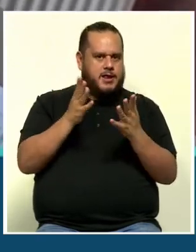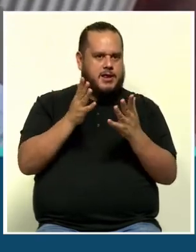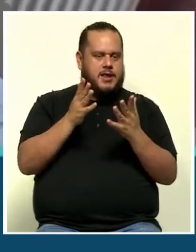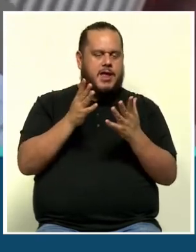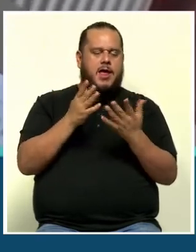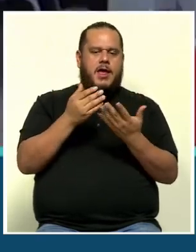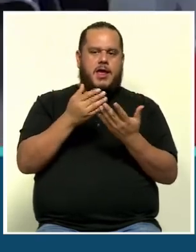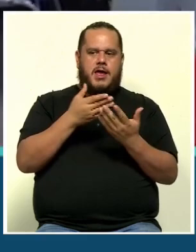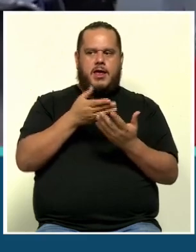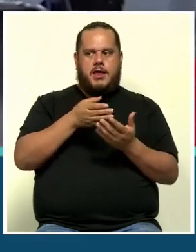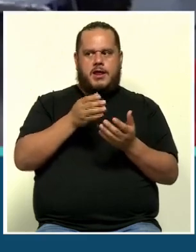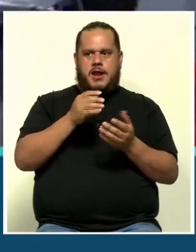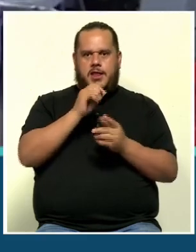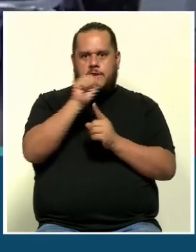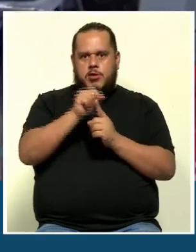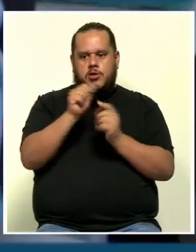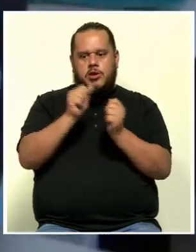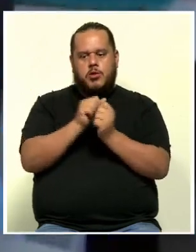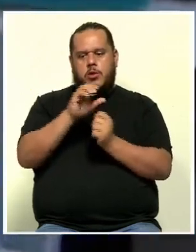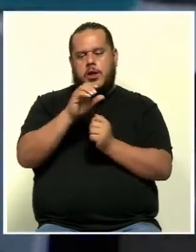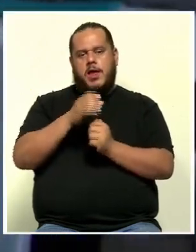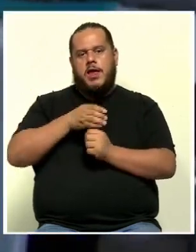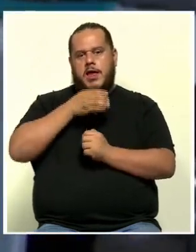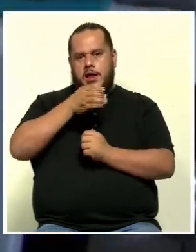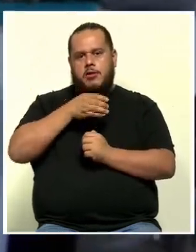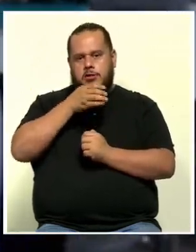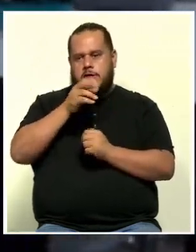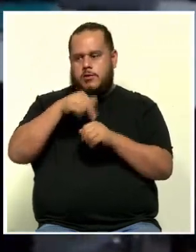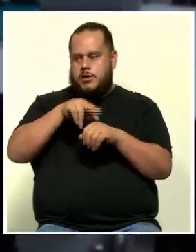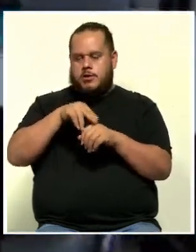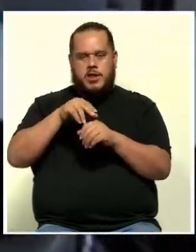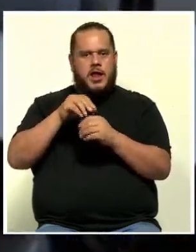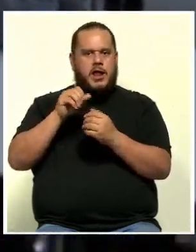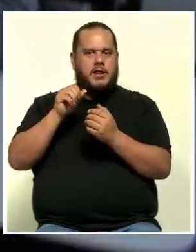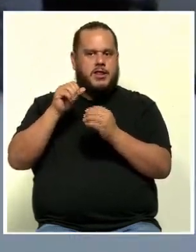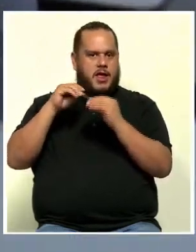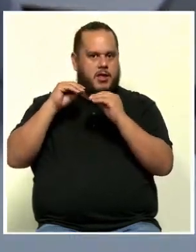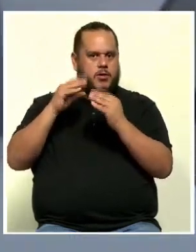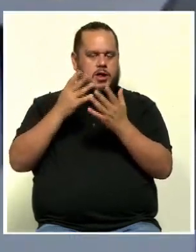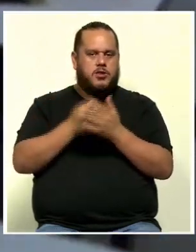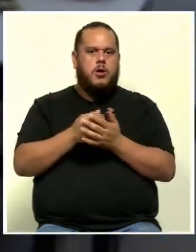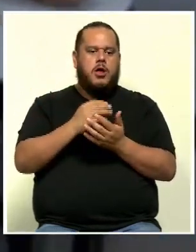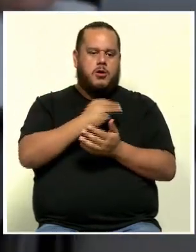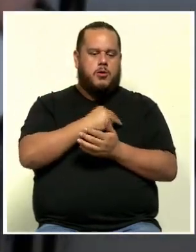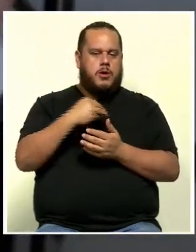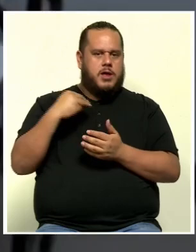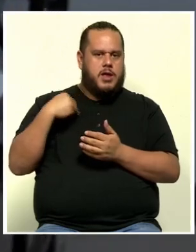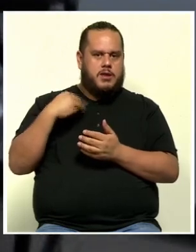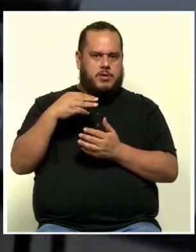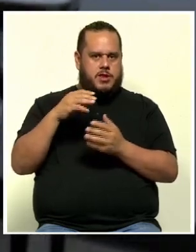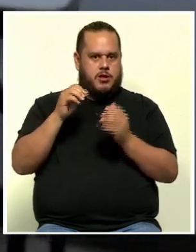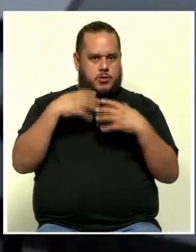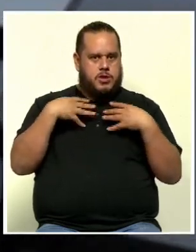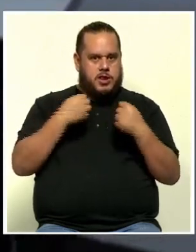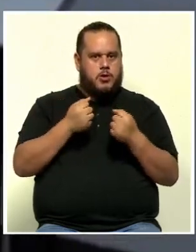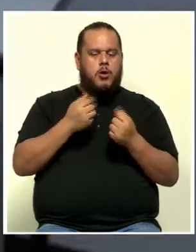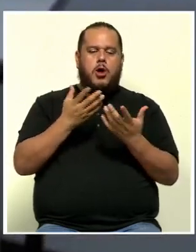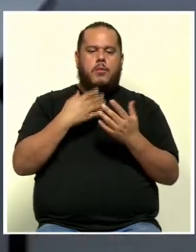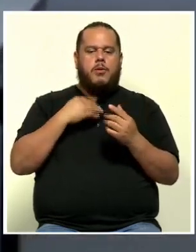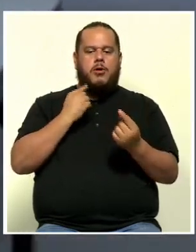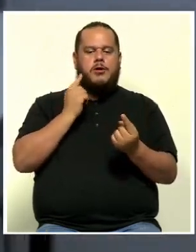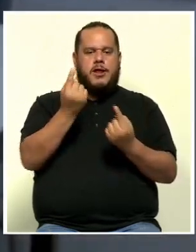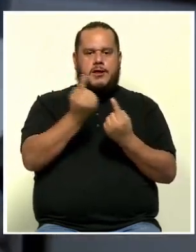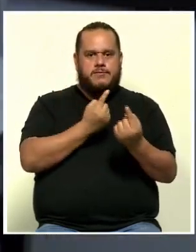con el CONESUP, puntualmente en la innovación de los planes de estudio y con el Ministerio de Salud por el tema del aforo y protocolos contra